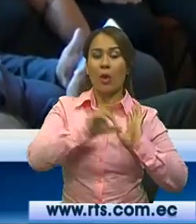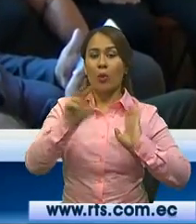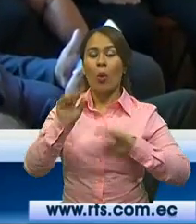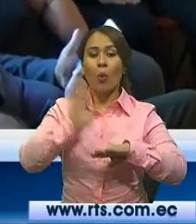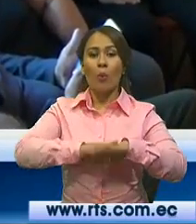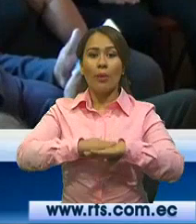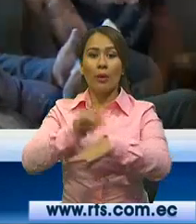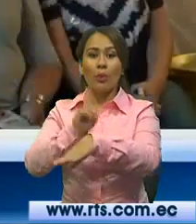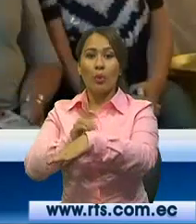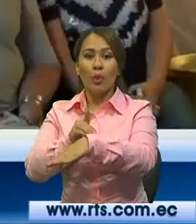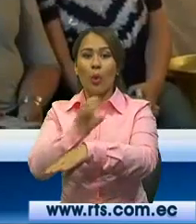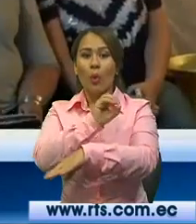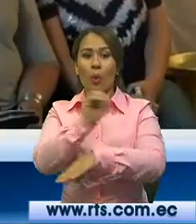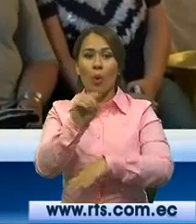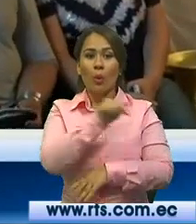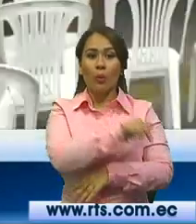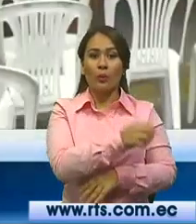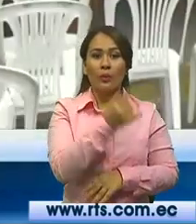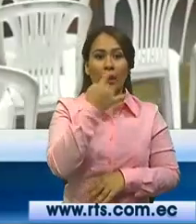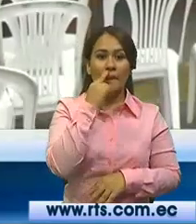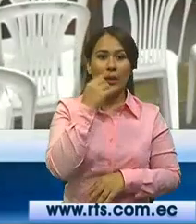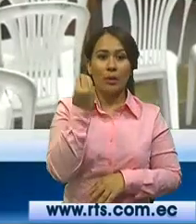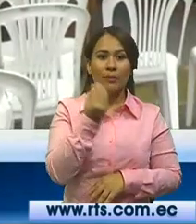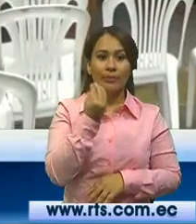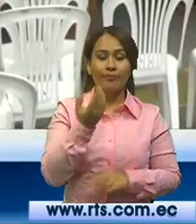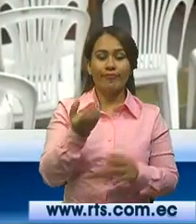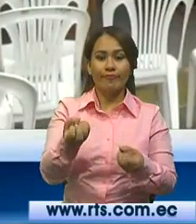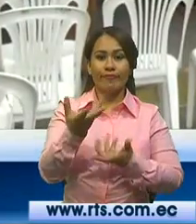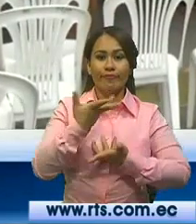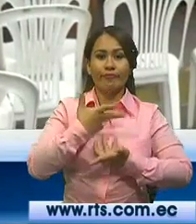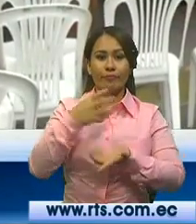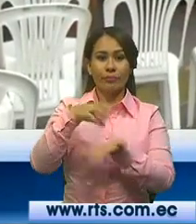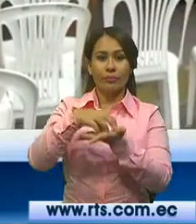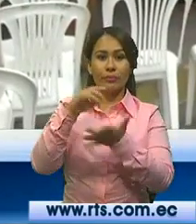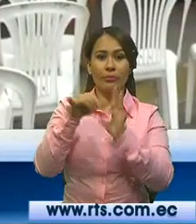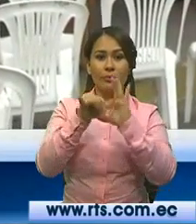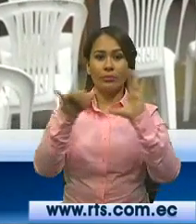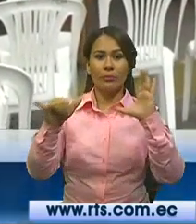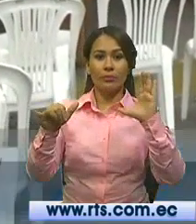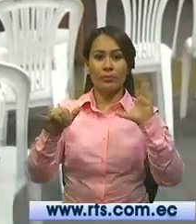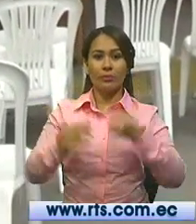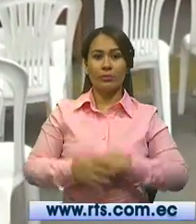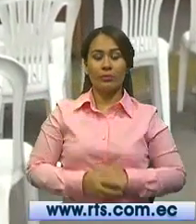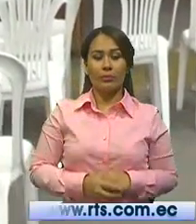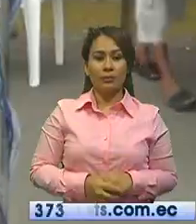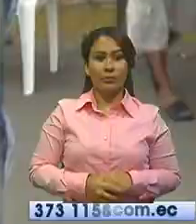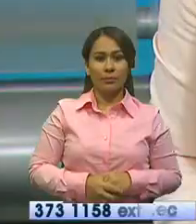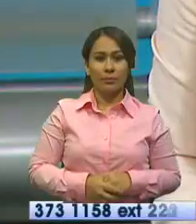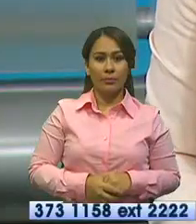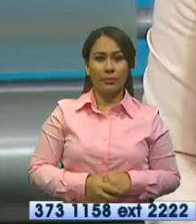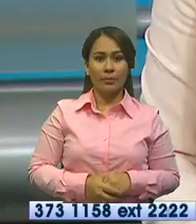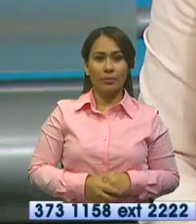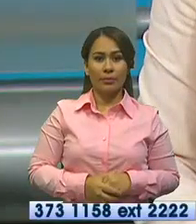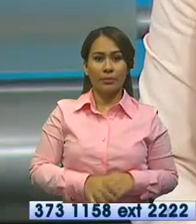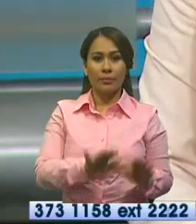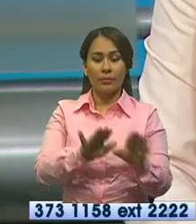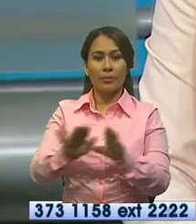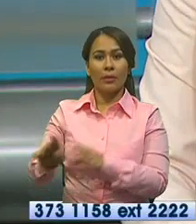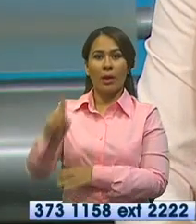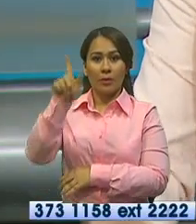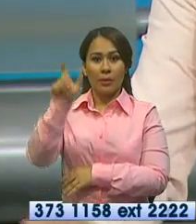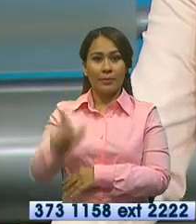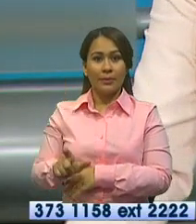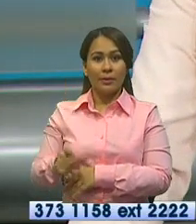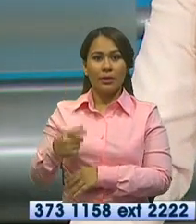hubo negligencia médica en este caso. Desde la provincia de Santa Elena informó Darwin Villao. Un sujeto